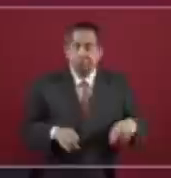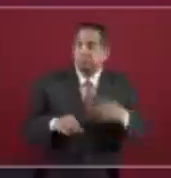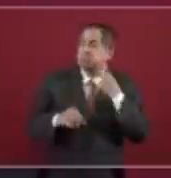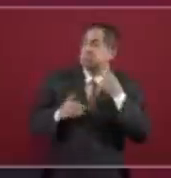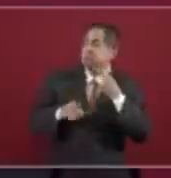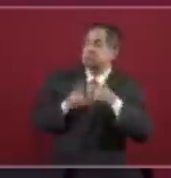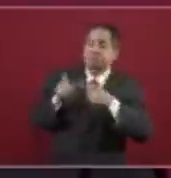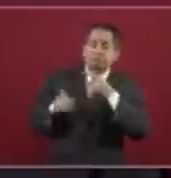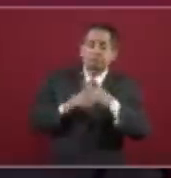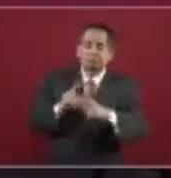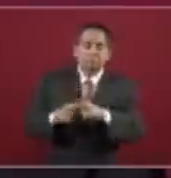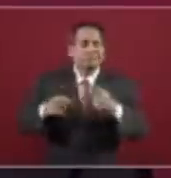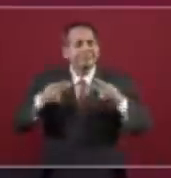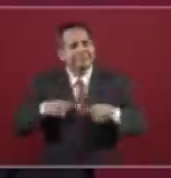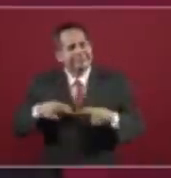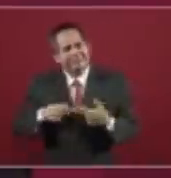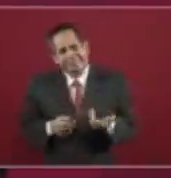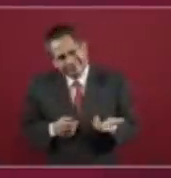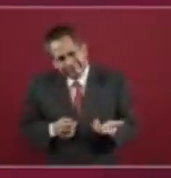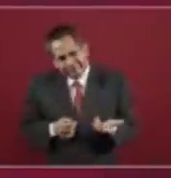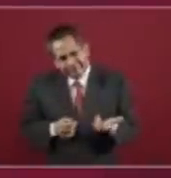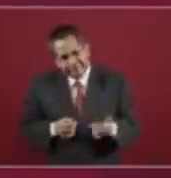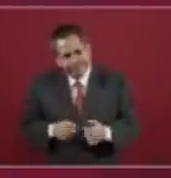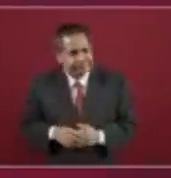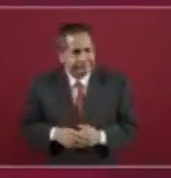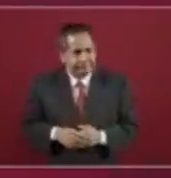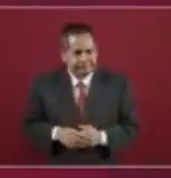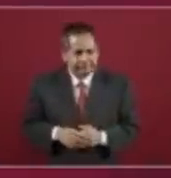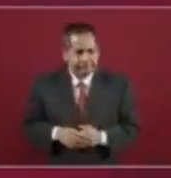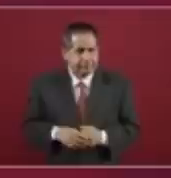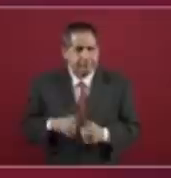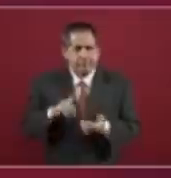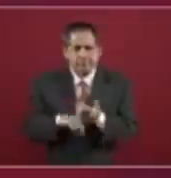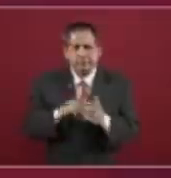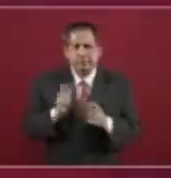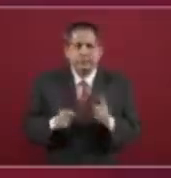hasta por personas que